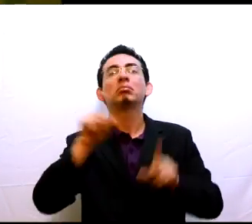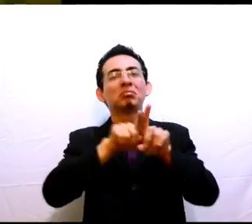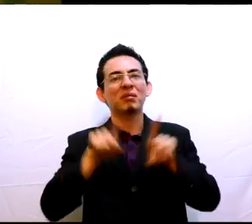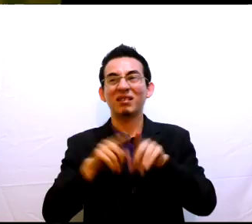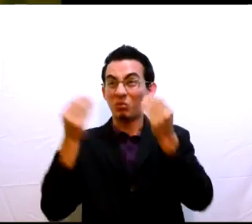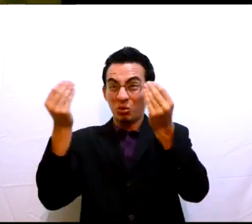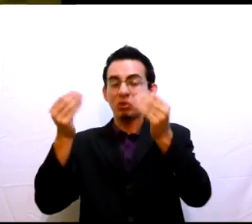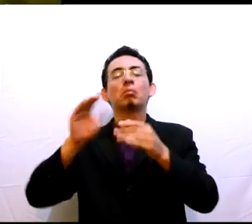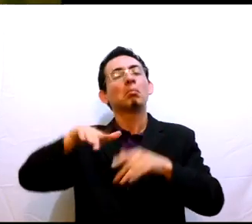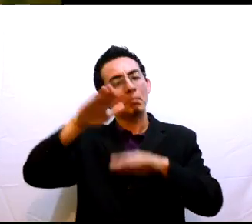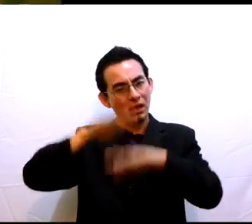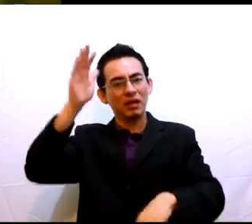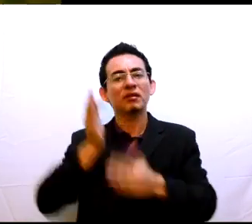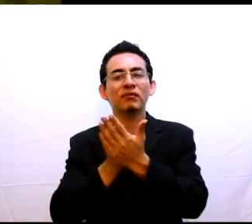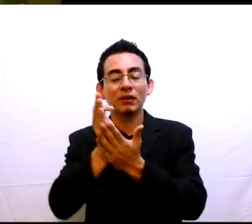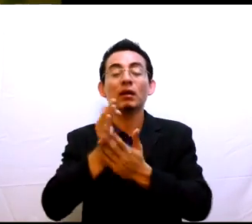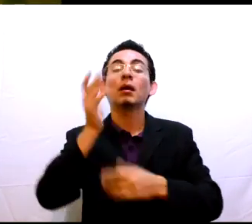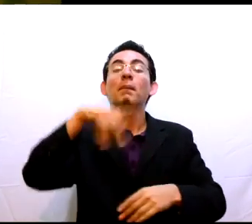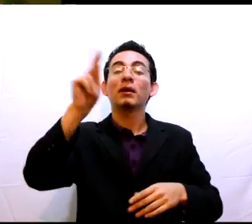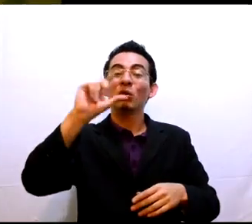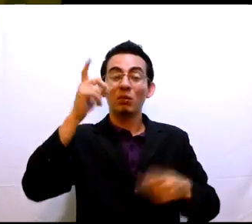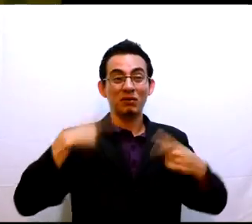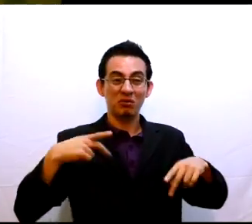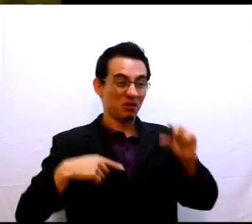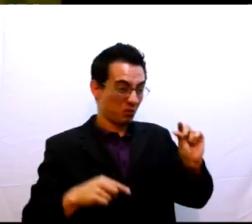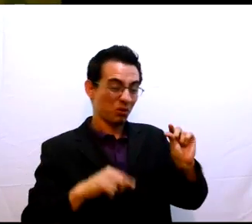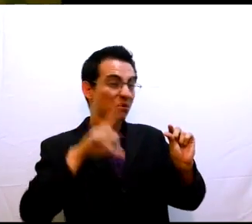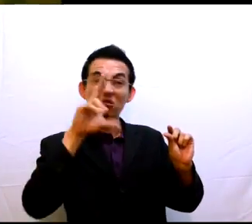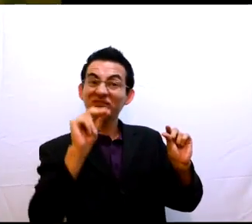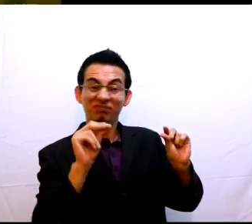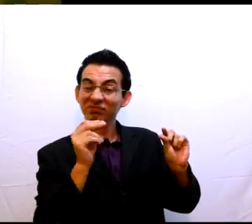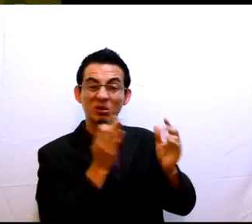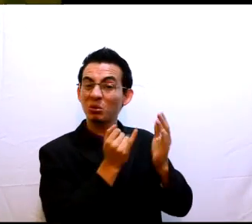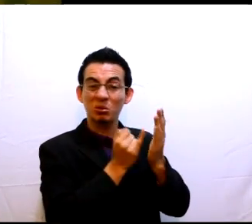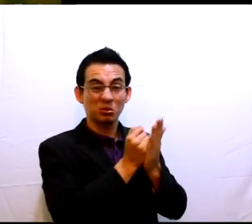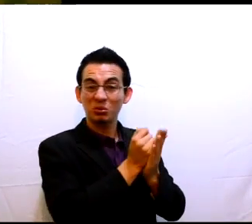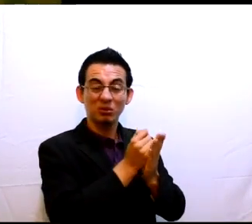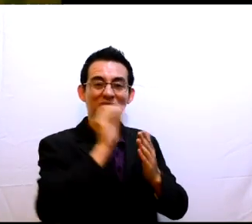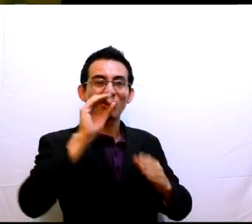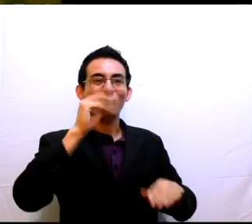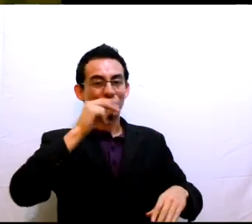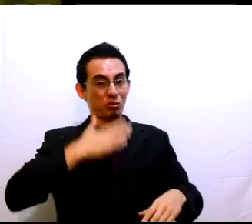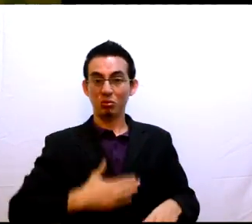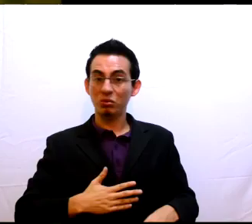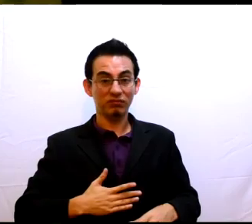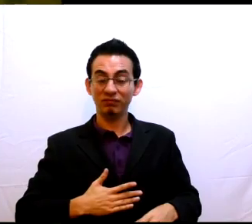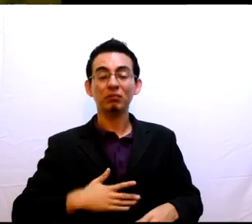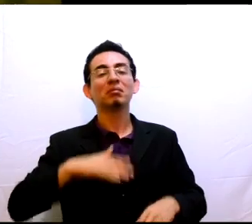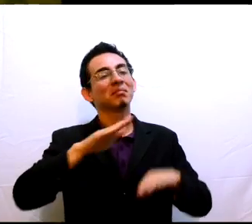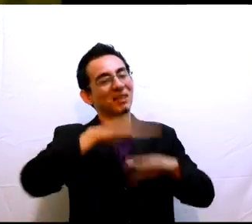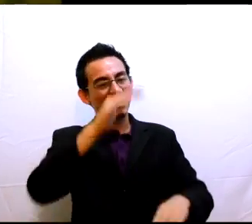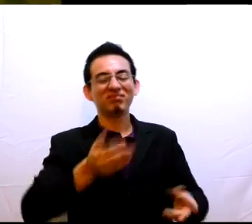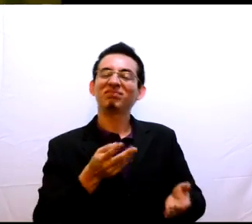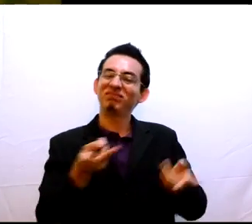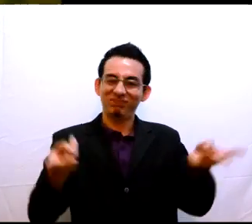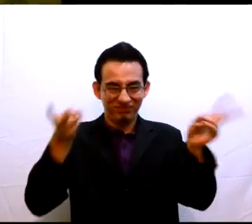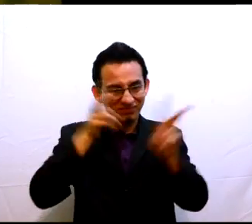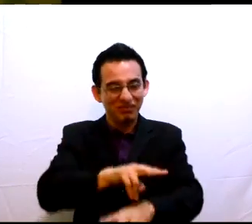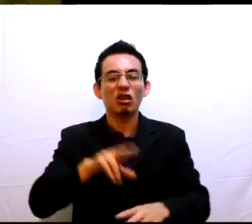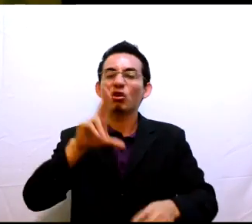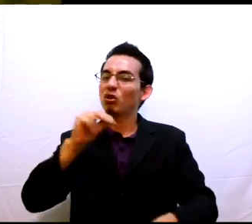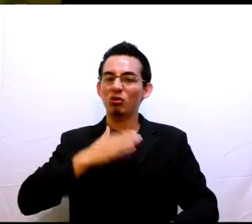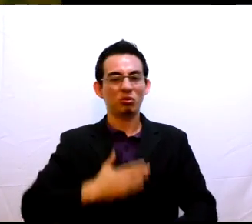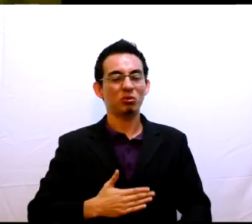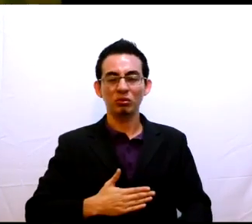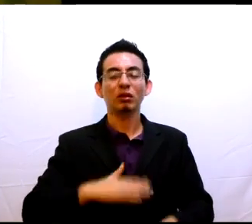es fiel y el que en lo muy poco es injusto también en lo más es injusto pues en las riquezas injustas no